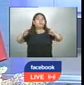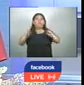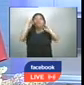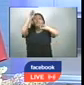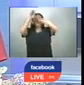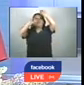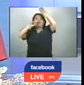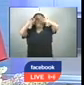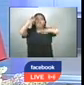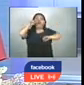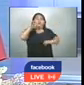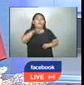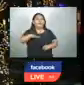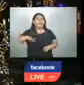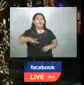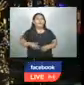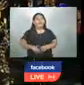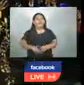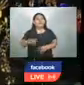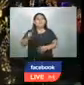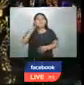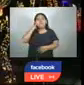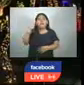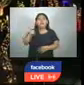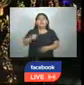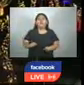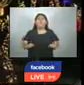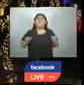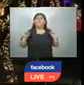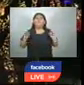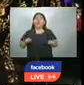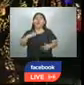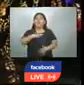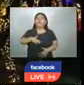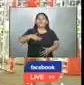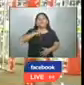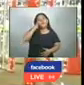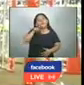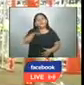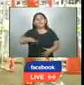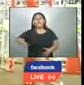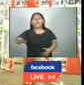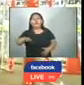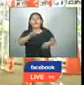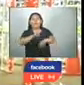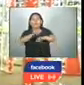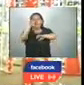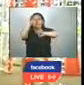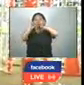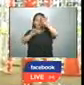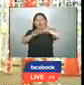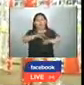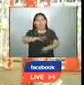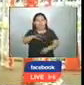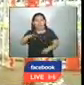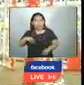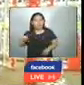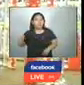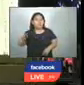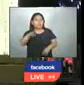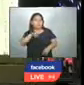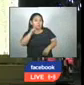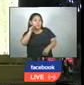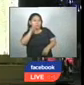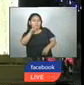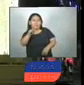municipio. Ahora las personas tienen más espacios con motivo navideño para disfrutar con familia y amigos, lugares